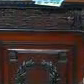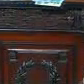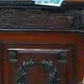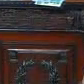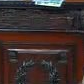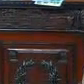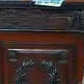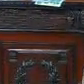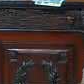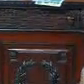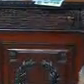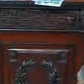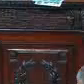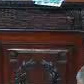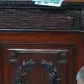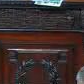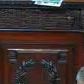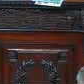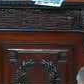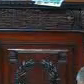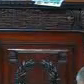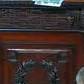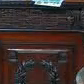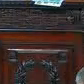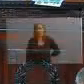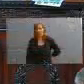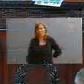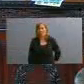Acá está, perdón. Acá está. El tema de...